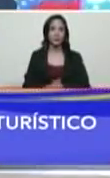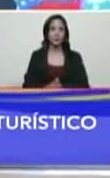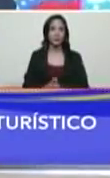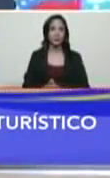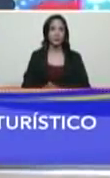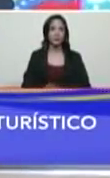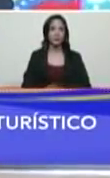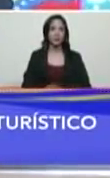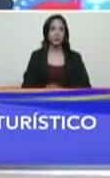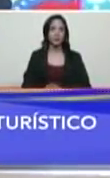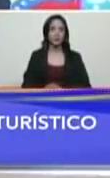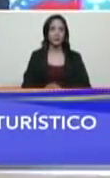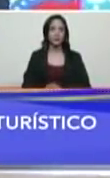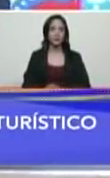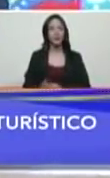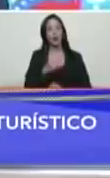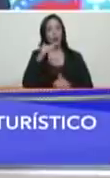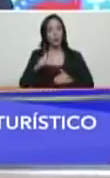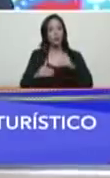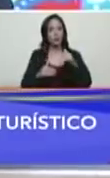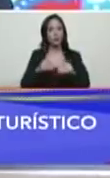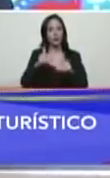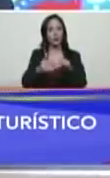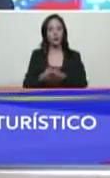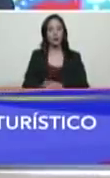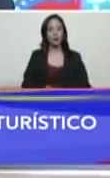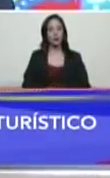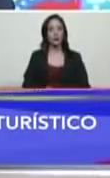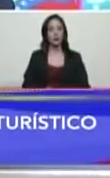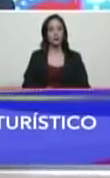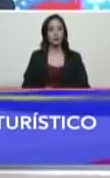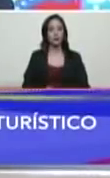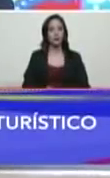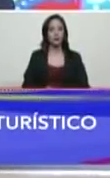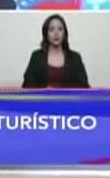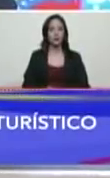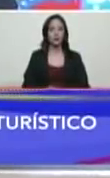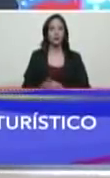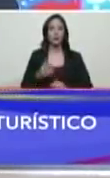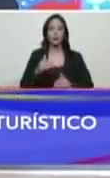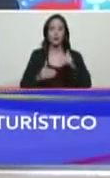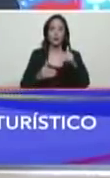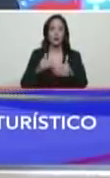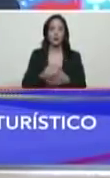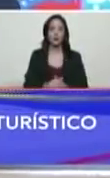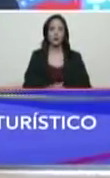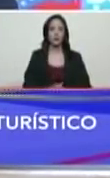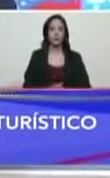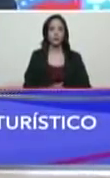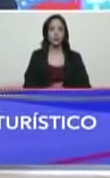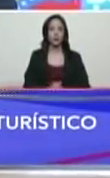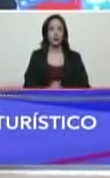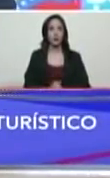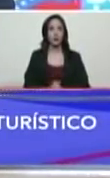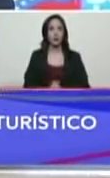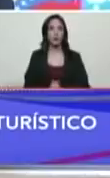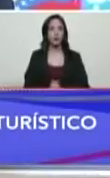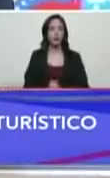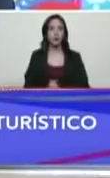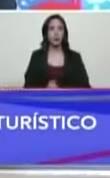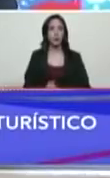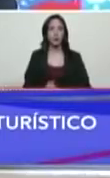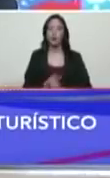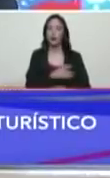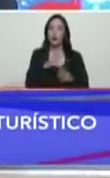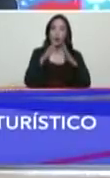condiciones, avanzando hacia las condiciones, que de acuerdo a la experiencia turística de varios países, sabemos no se